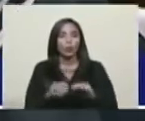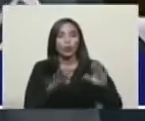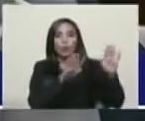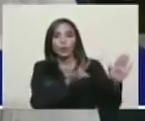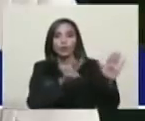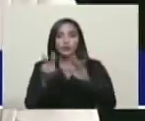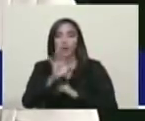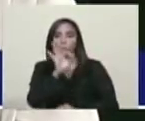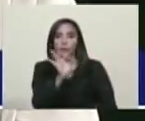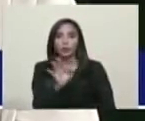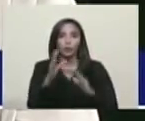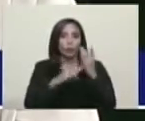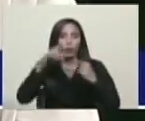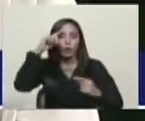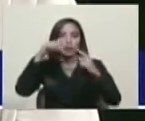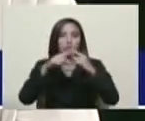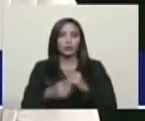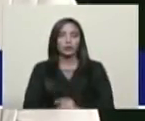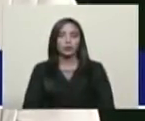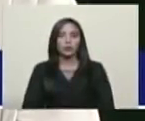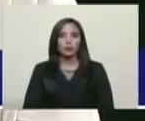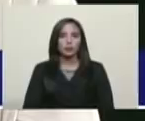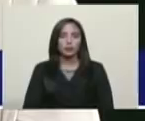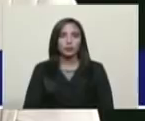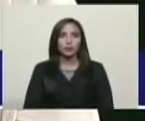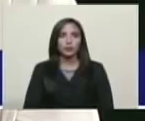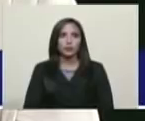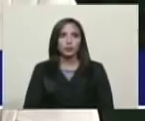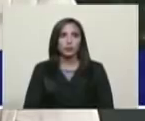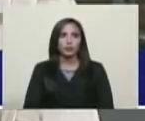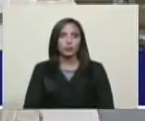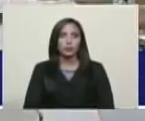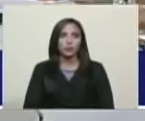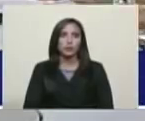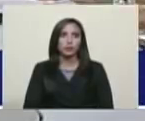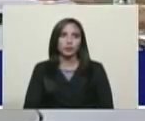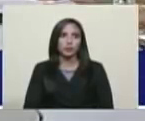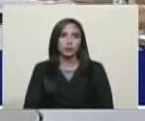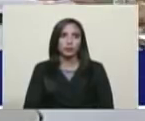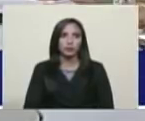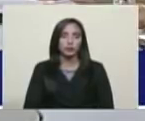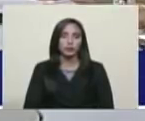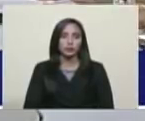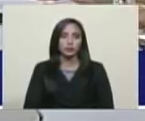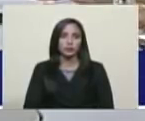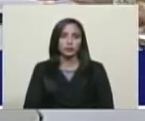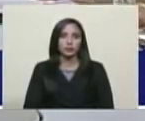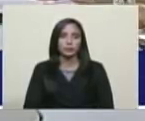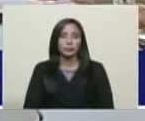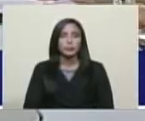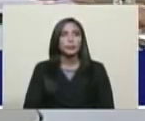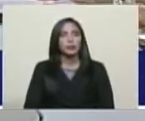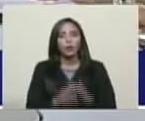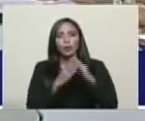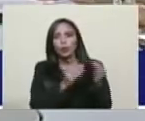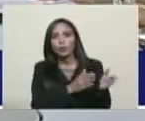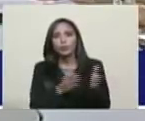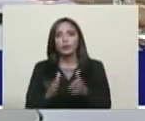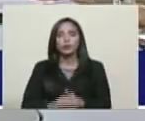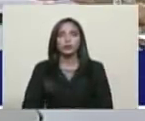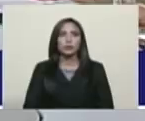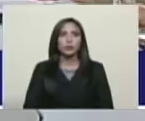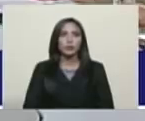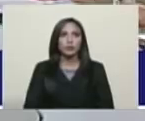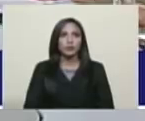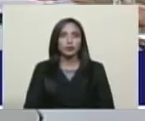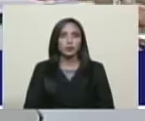97% de la meta de entrega de carne al Plan Nacional de Carne. Felicito a los portugueseños, ejemplo a